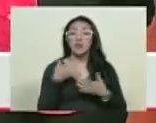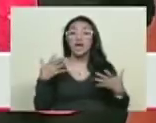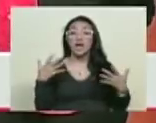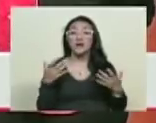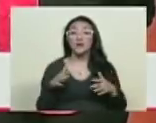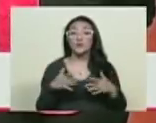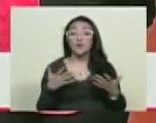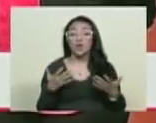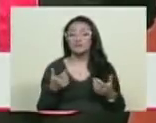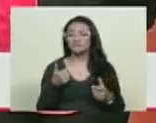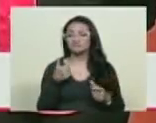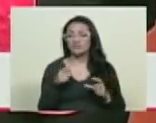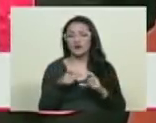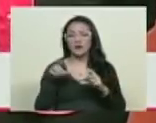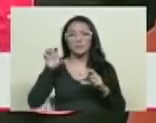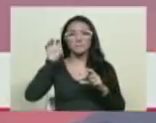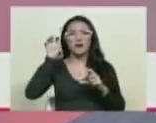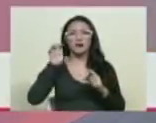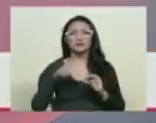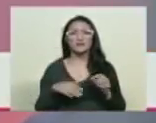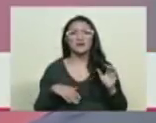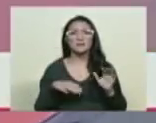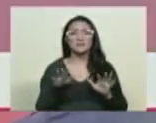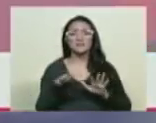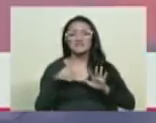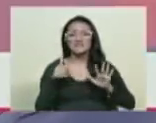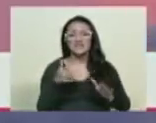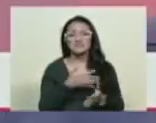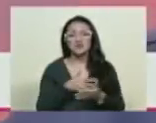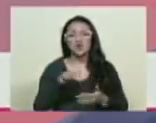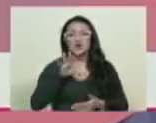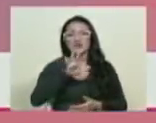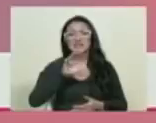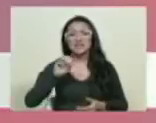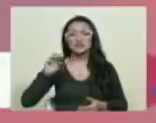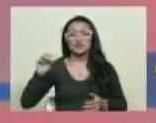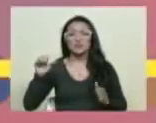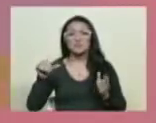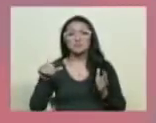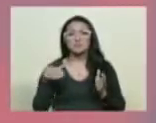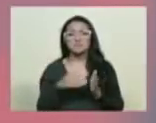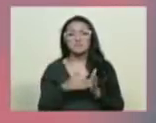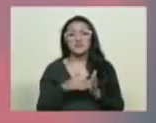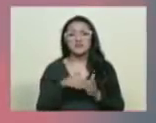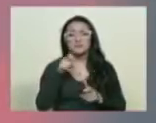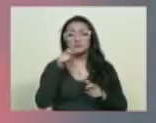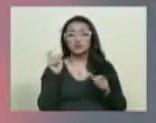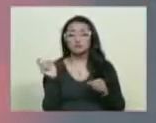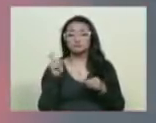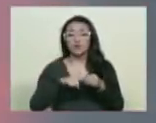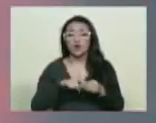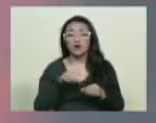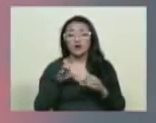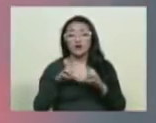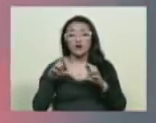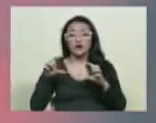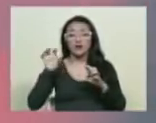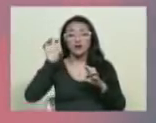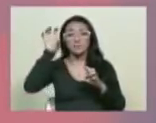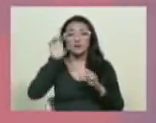patria presionante más de 16 millones 500 mil inscritos en el carné de la patria